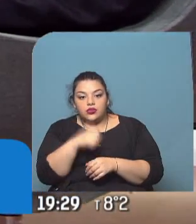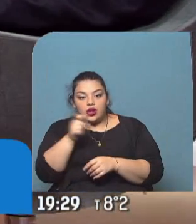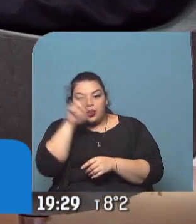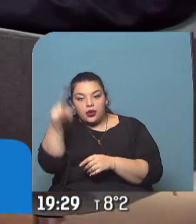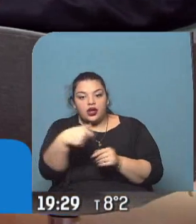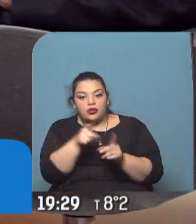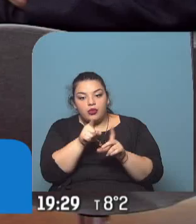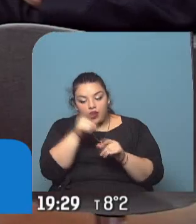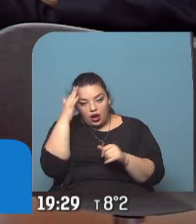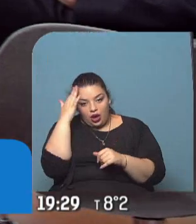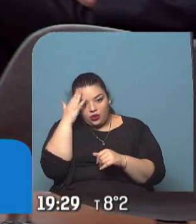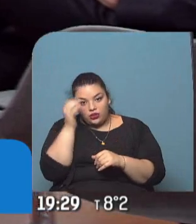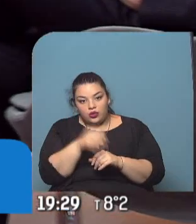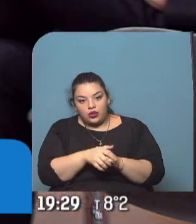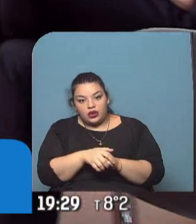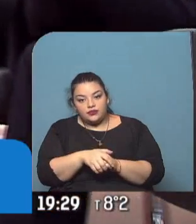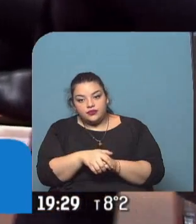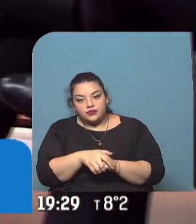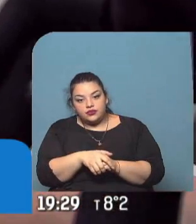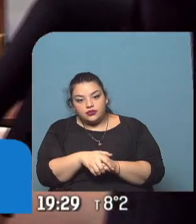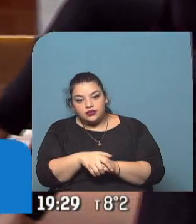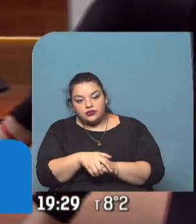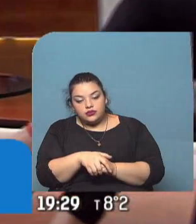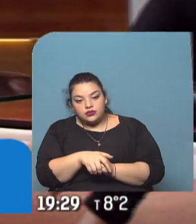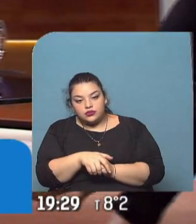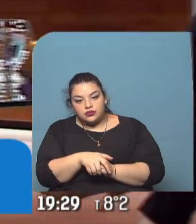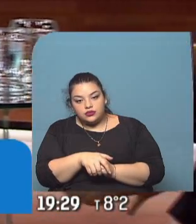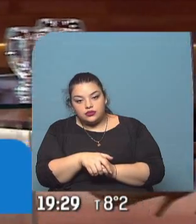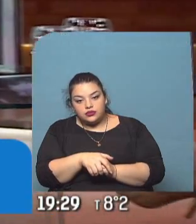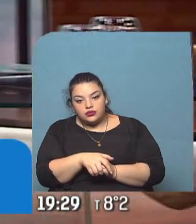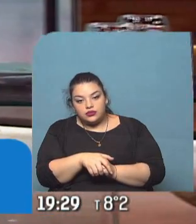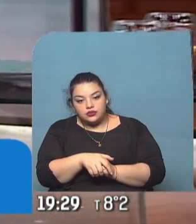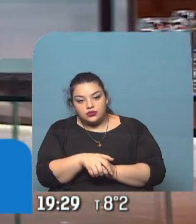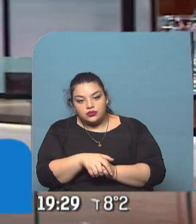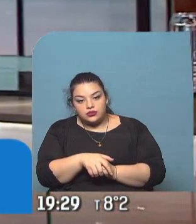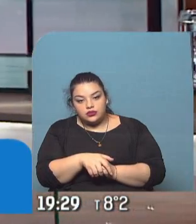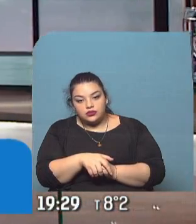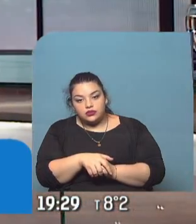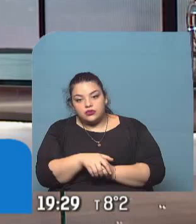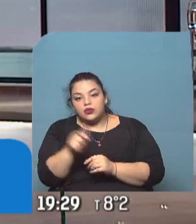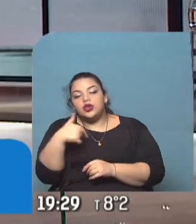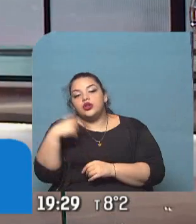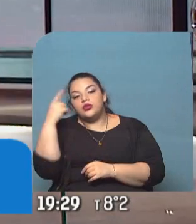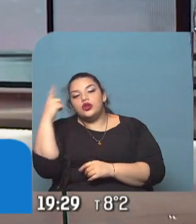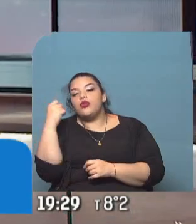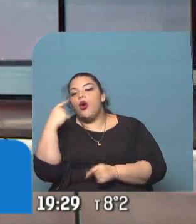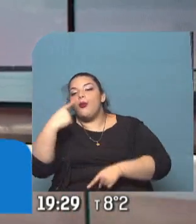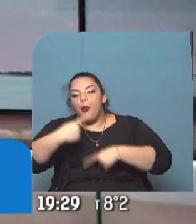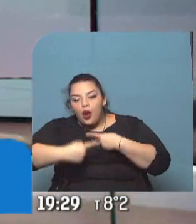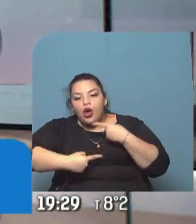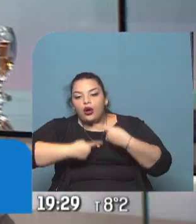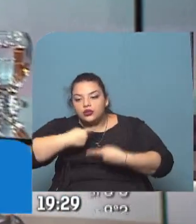las instituciones. O sea, no es una reflexión intrínseca de las instituciones. Y acá yo lo veo como un proceso, ¿no? Hay un proceso